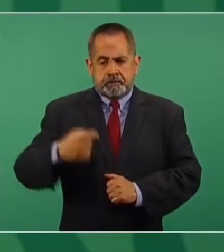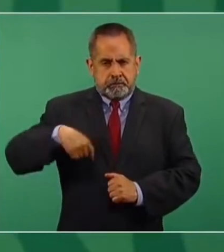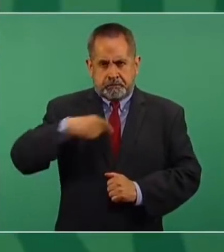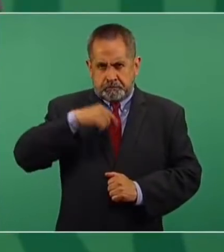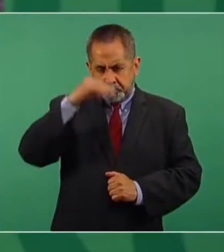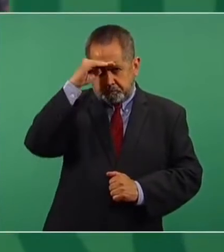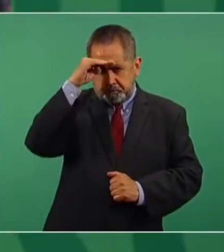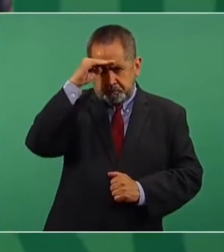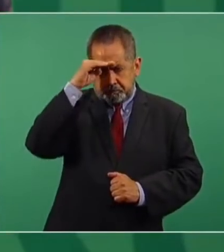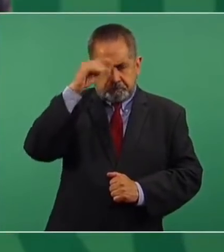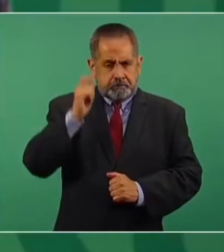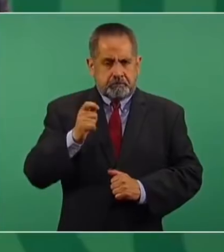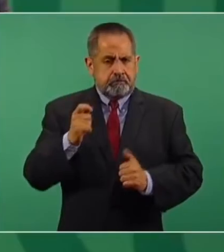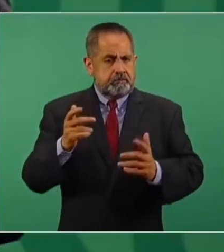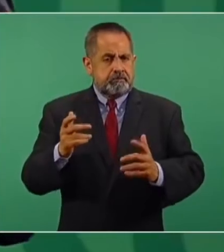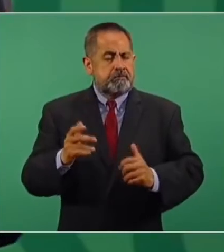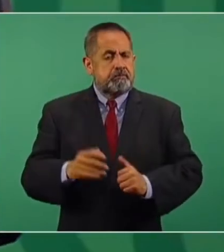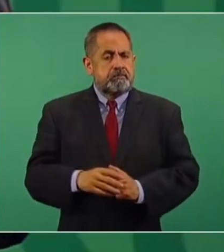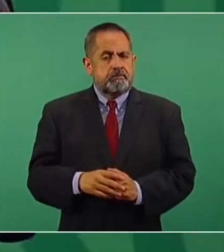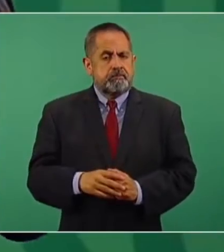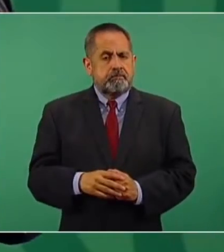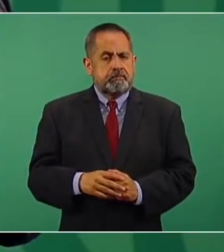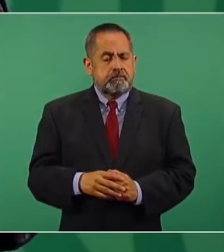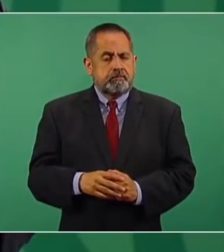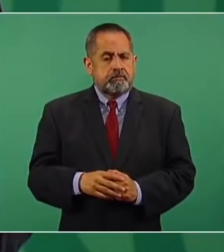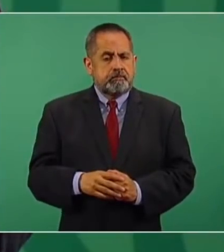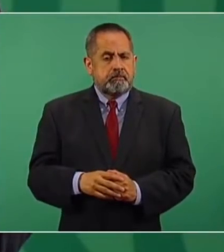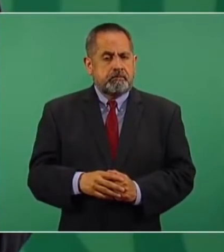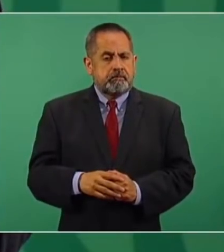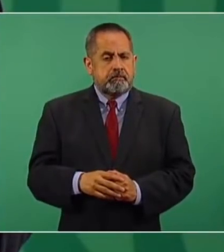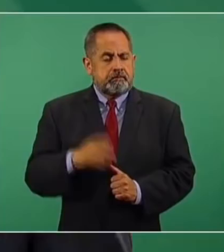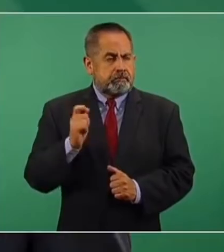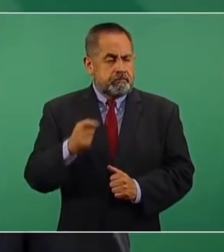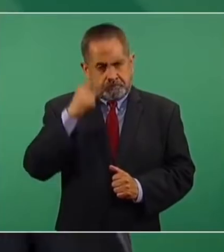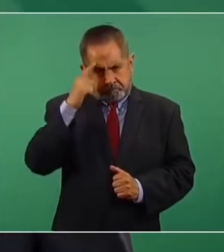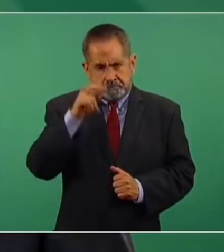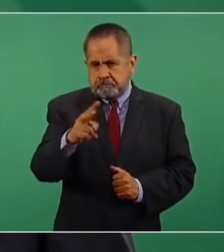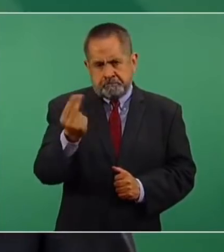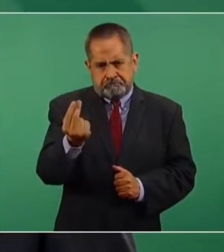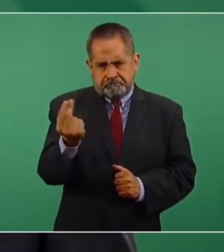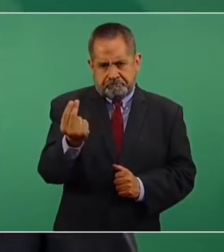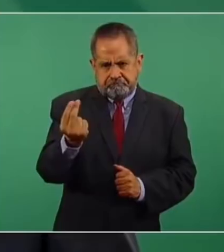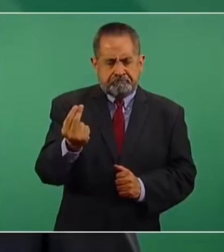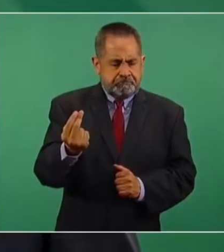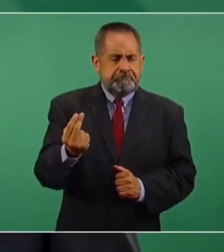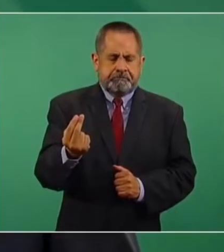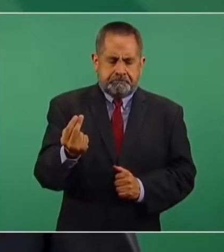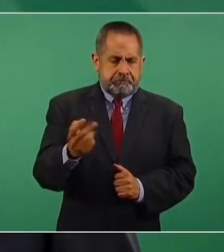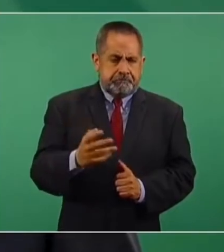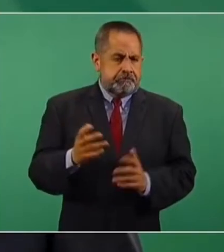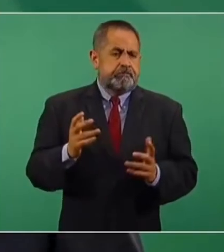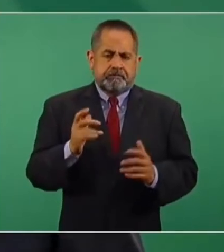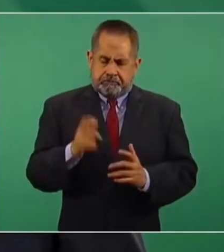pensamos que esto es necesario,